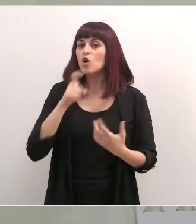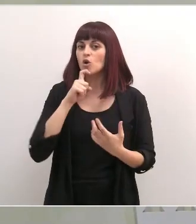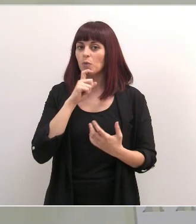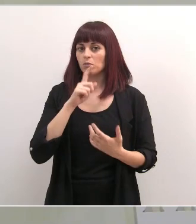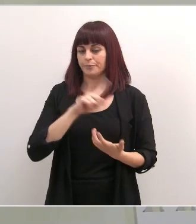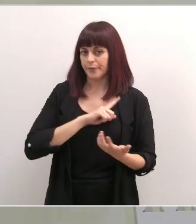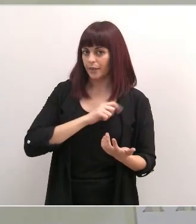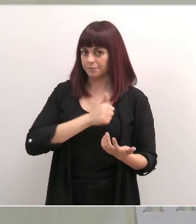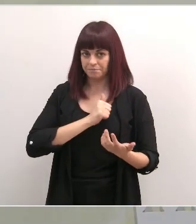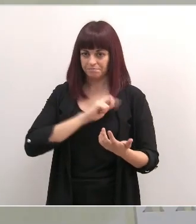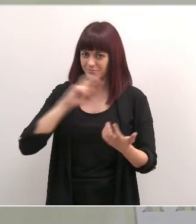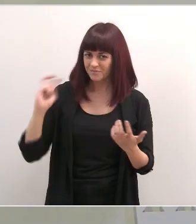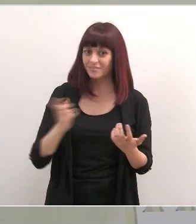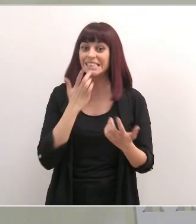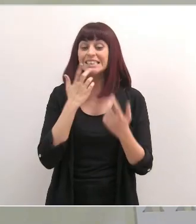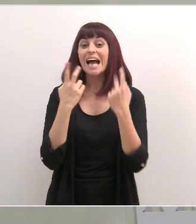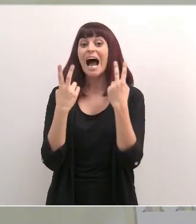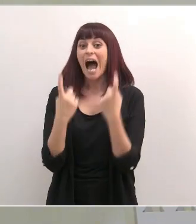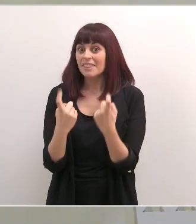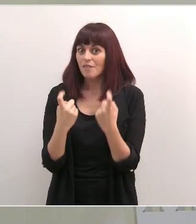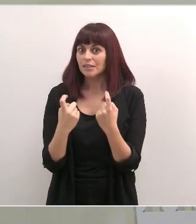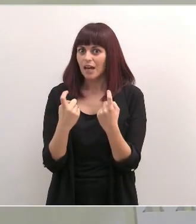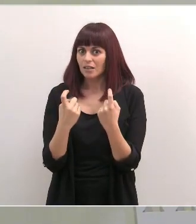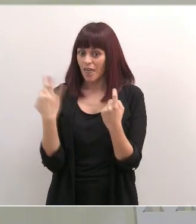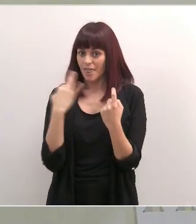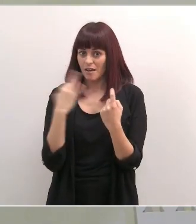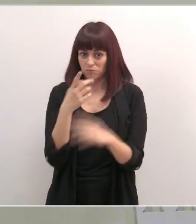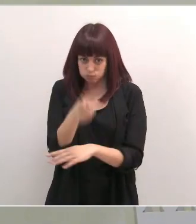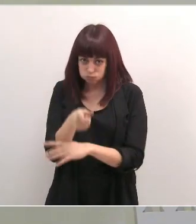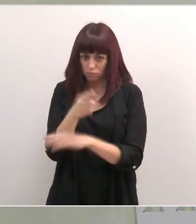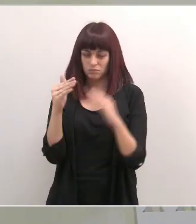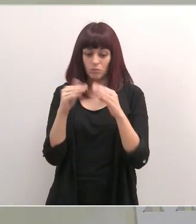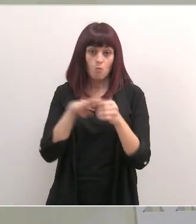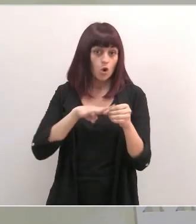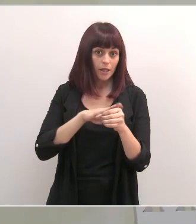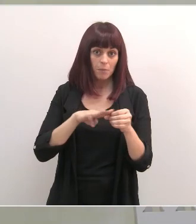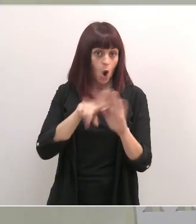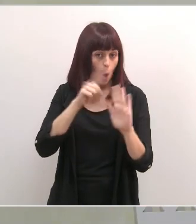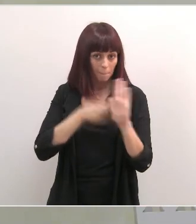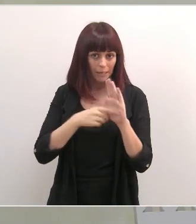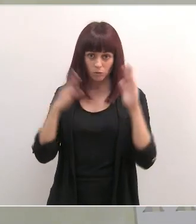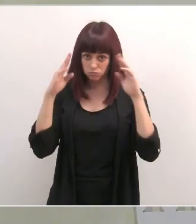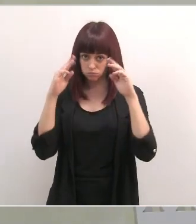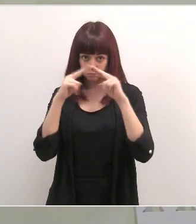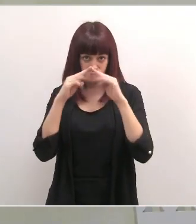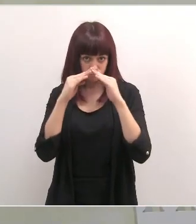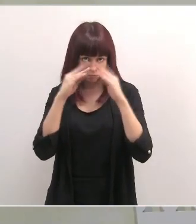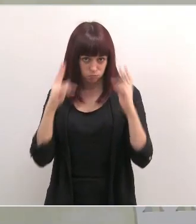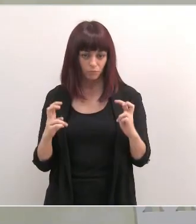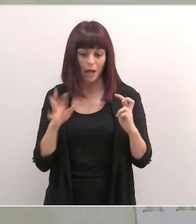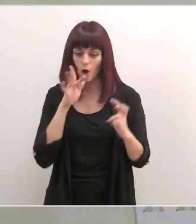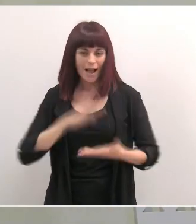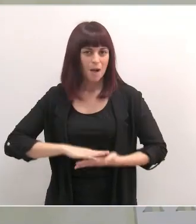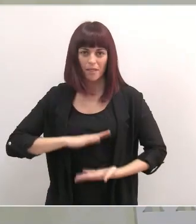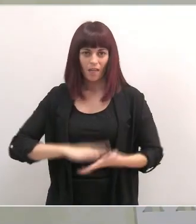si realmente hay una necesidad imperiosa de confinar un municipio, que ahora mismo no tenemos esa capacidad. Ahora mismo, cuando